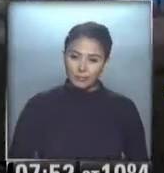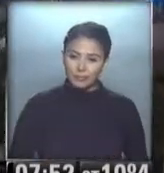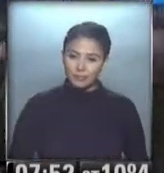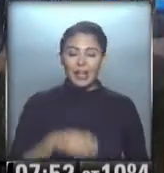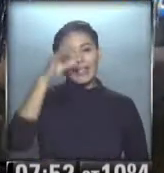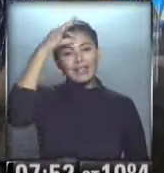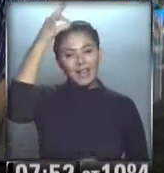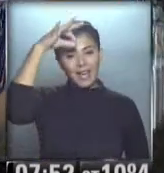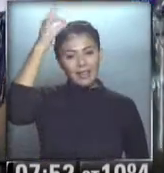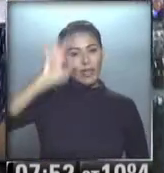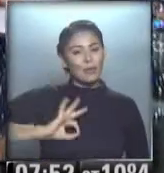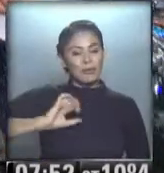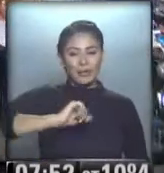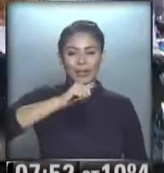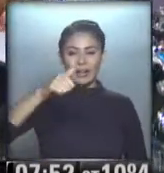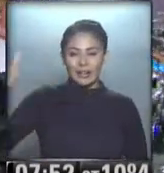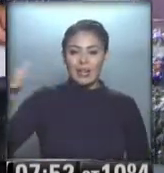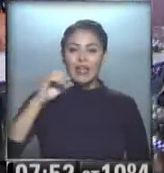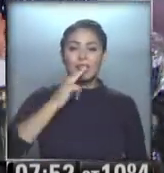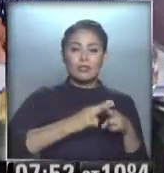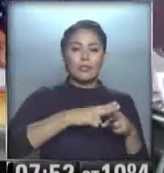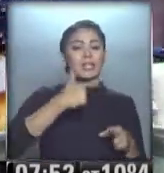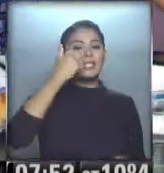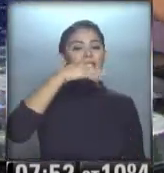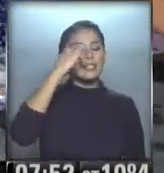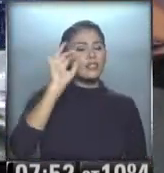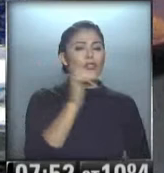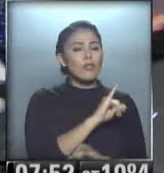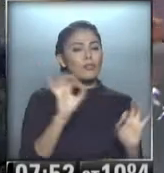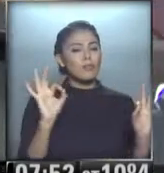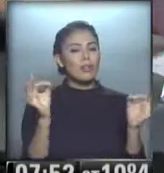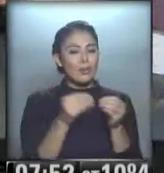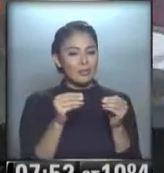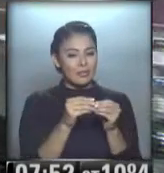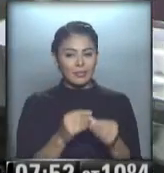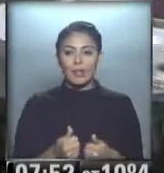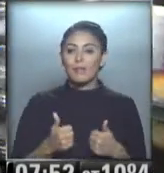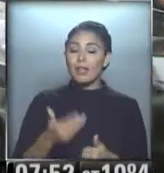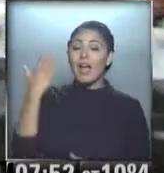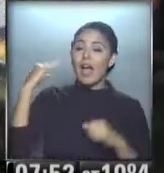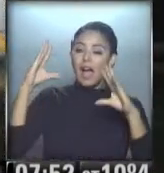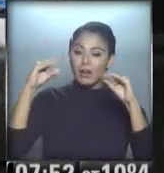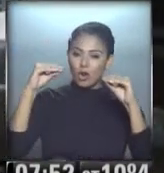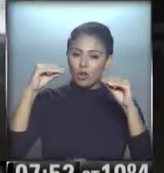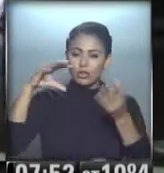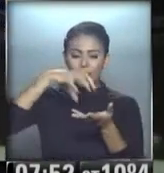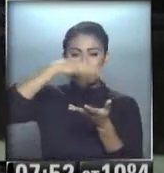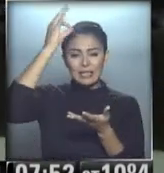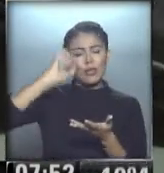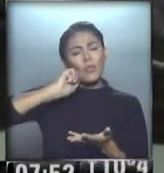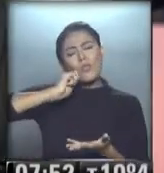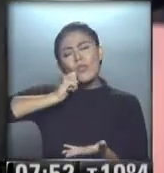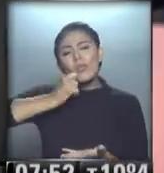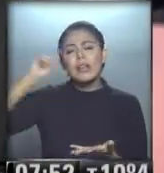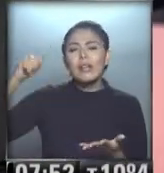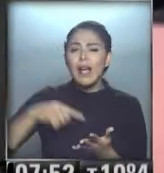Y el teatro tuvo sus premios, los Florencio Sánchez, y toda la información la trae Alejo. Alejo. Así es, entregaron anoche en un bellísimo teatro de la